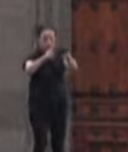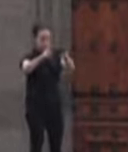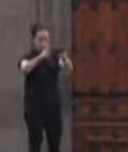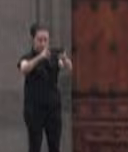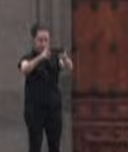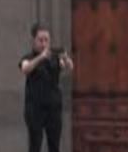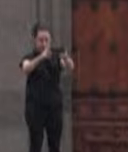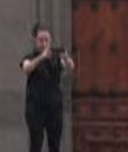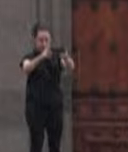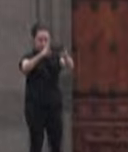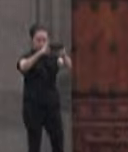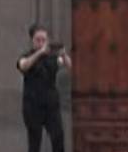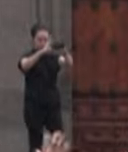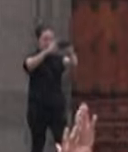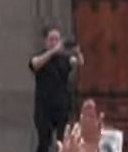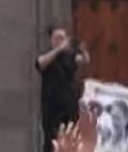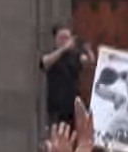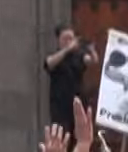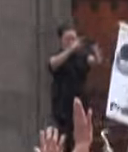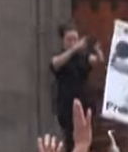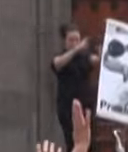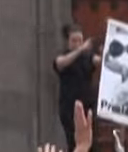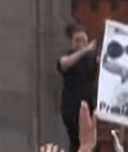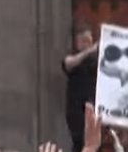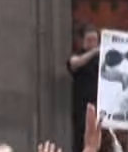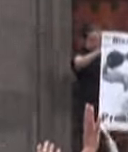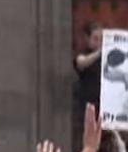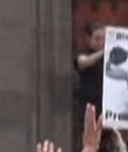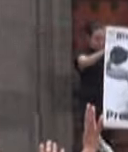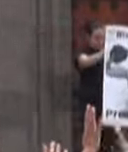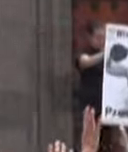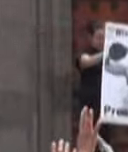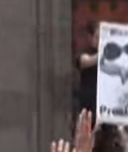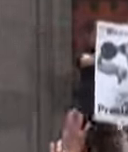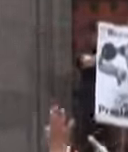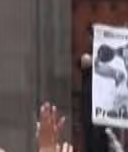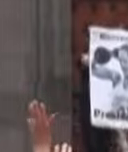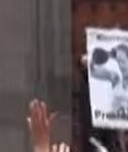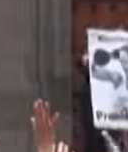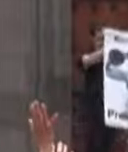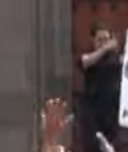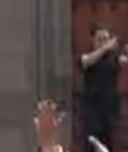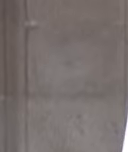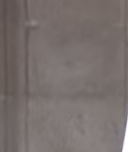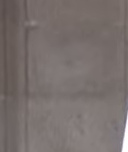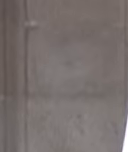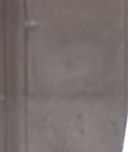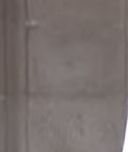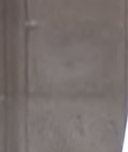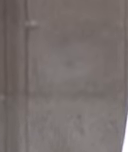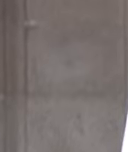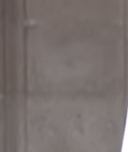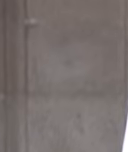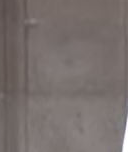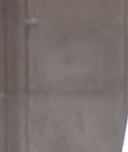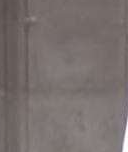una aprobación del 73%, entregará el mando el 1 de octubre a su copartidaria Claudia Sheinbaum. La elegida